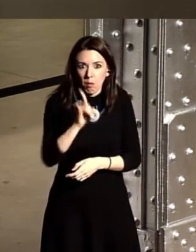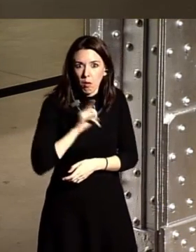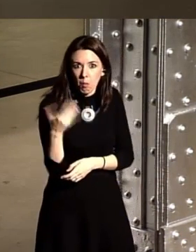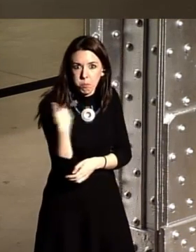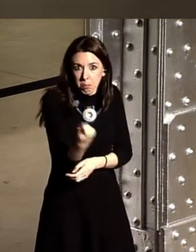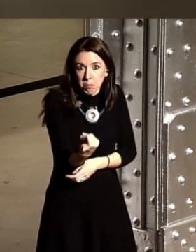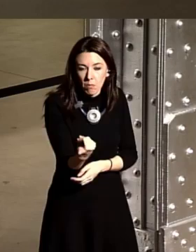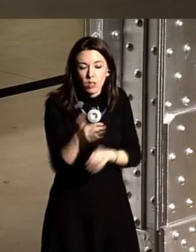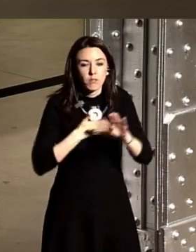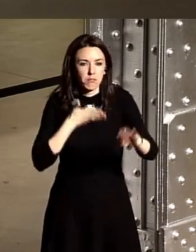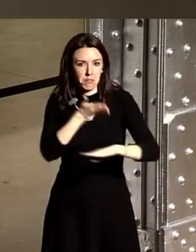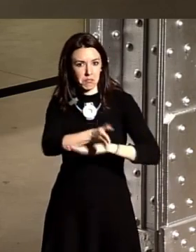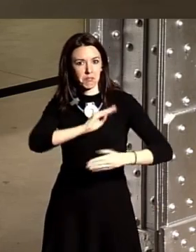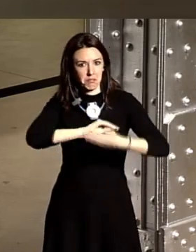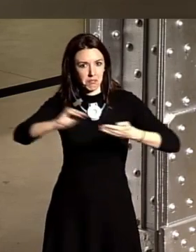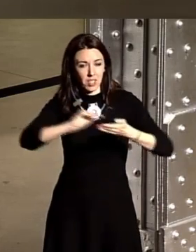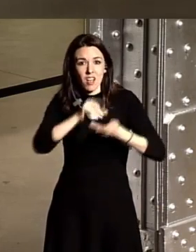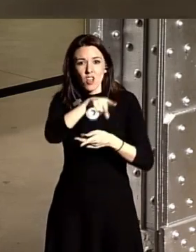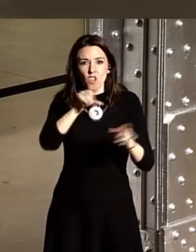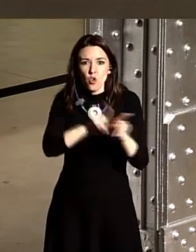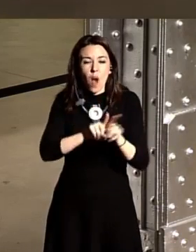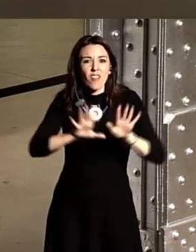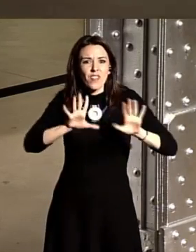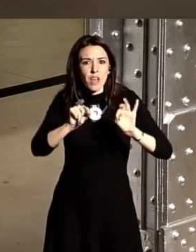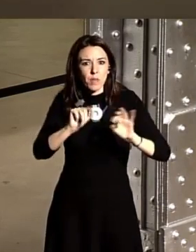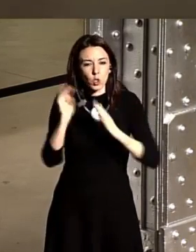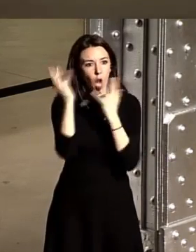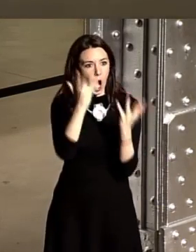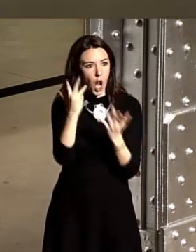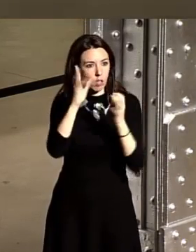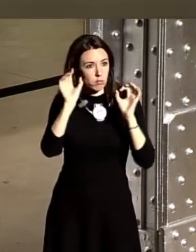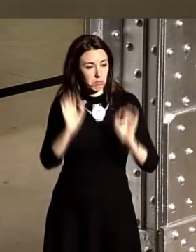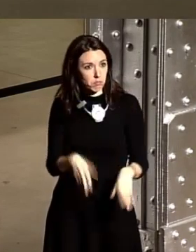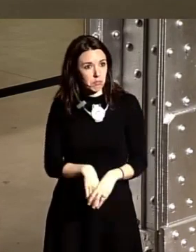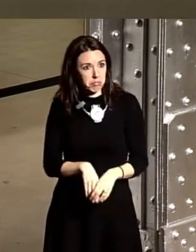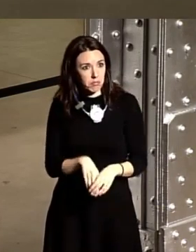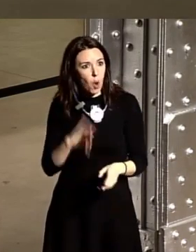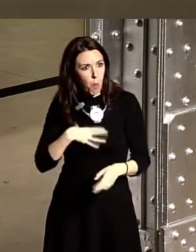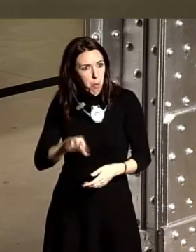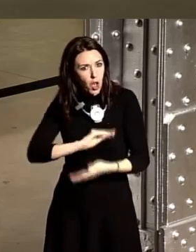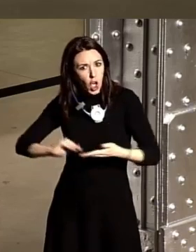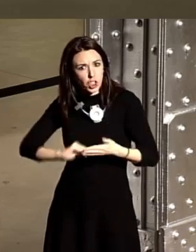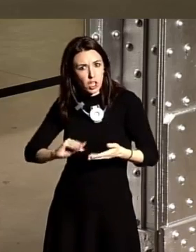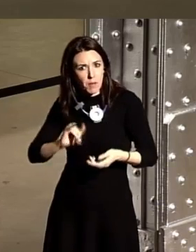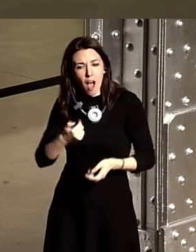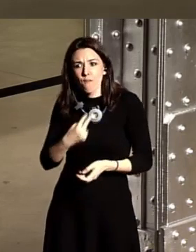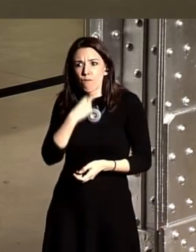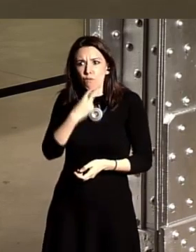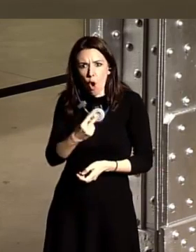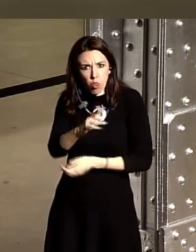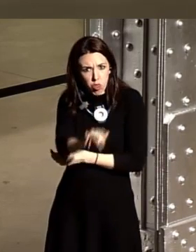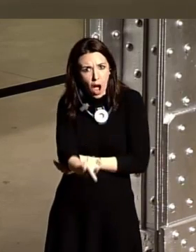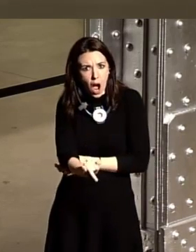su oficina y ella como en 10 minutos me convenció que puedo escribir, tengo una voz